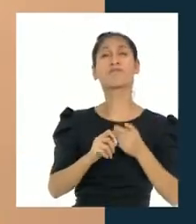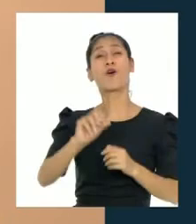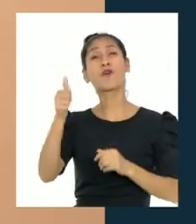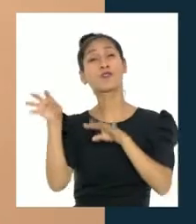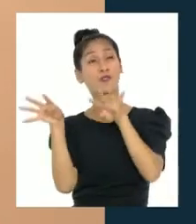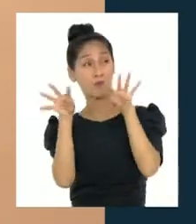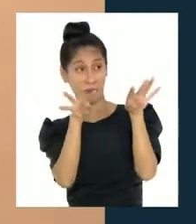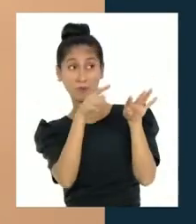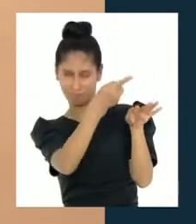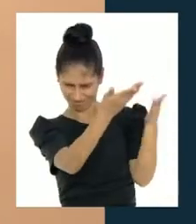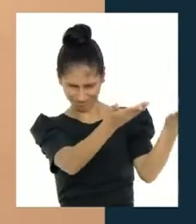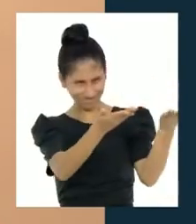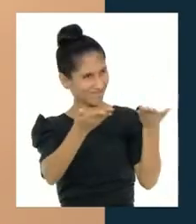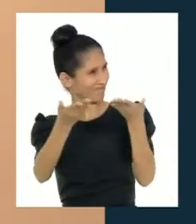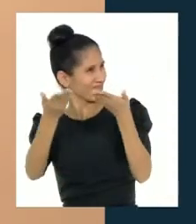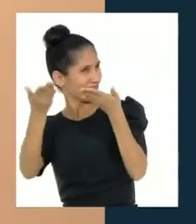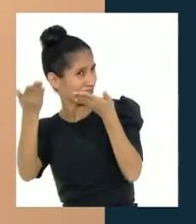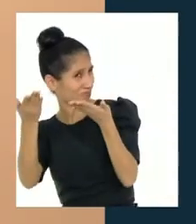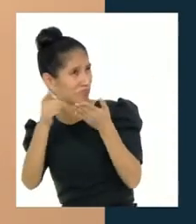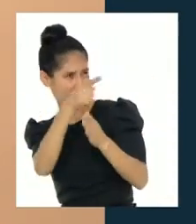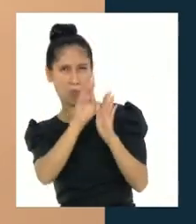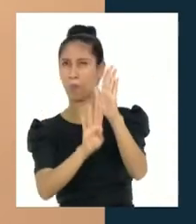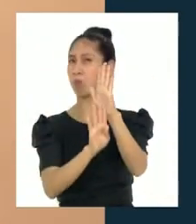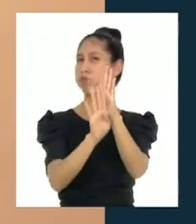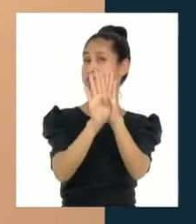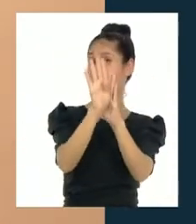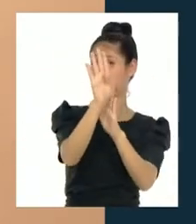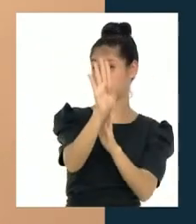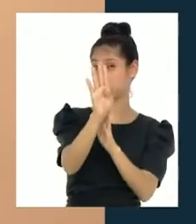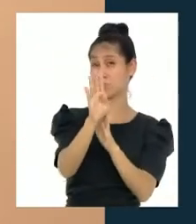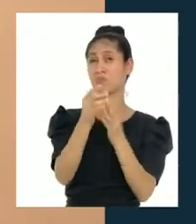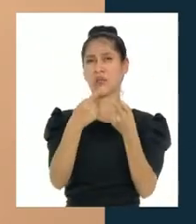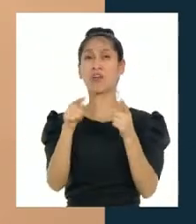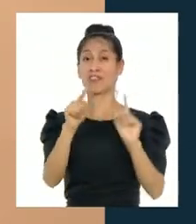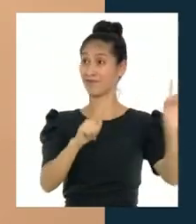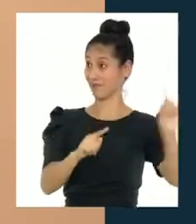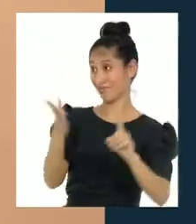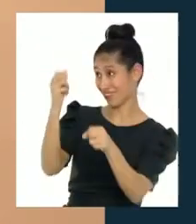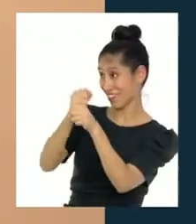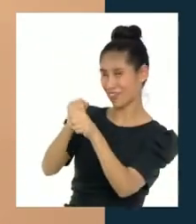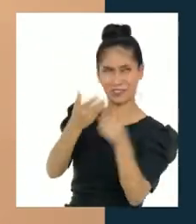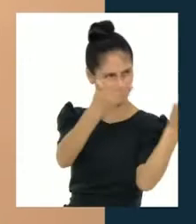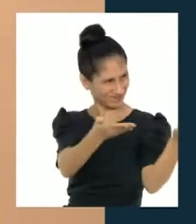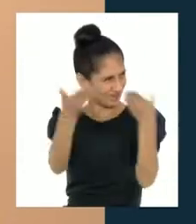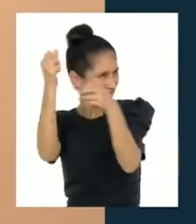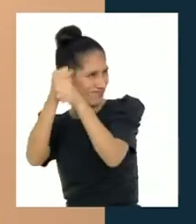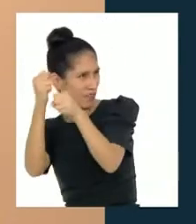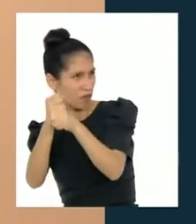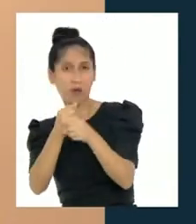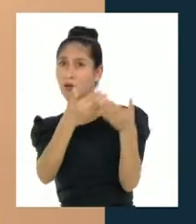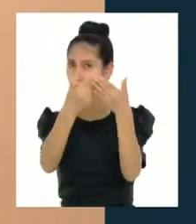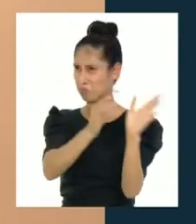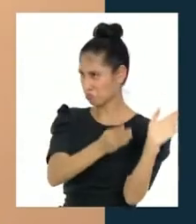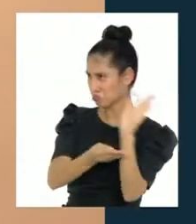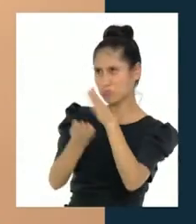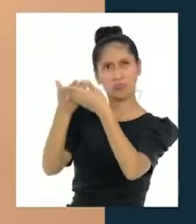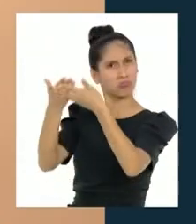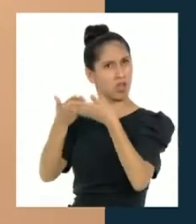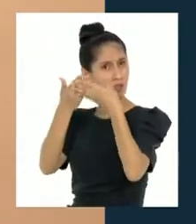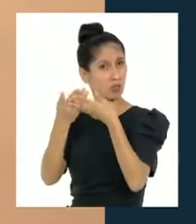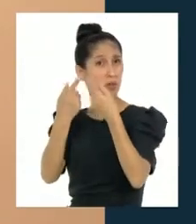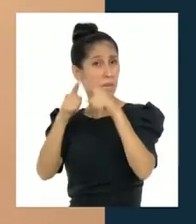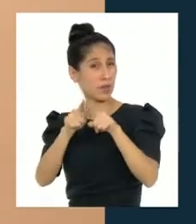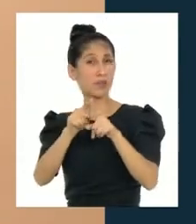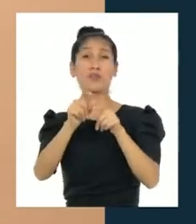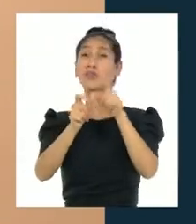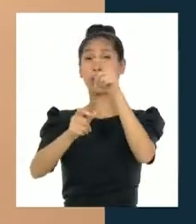tener mejores posibilidades de desarrollo y menos barreras, ¿no? La pobreza está todavía en los